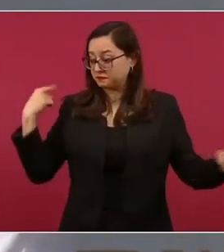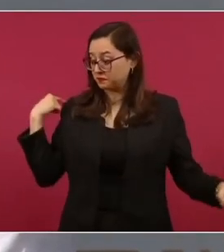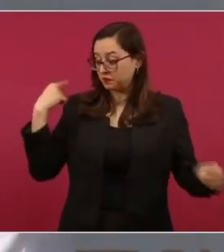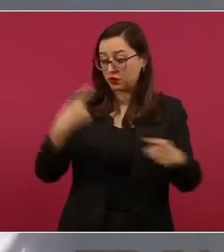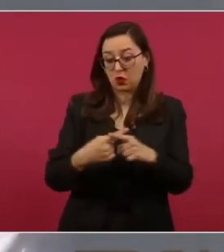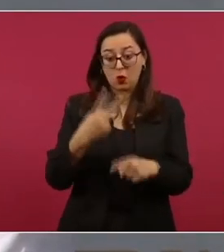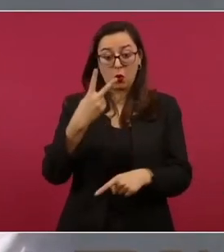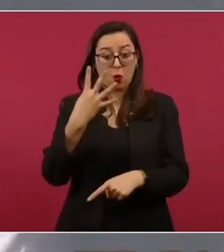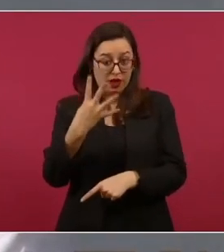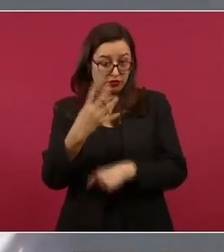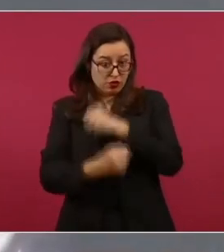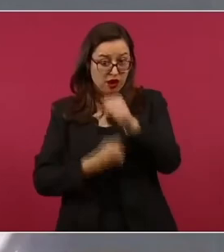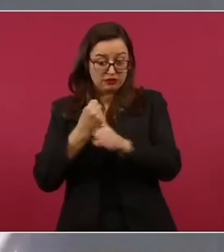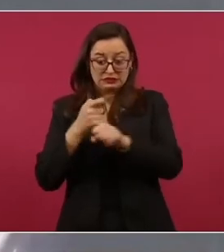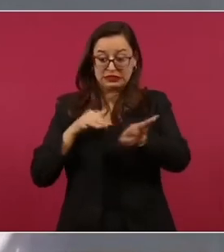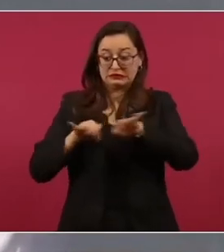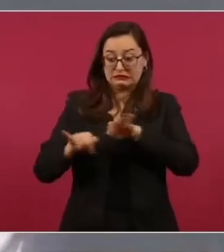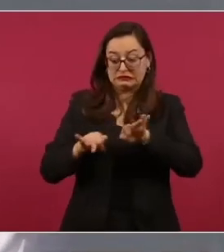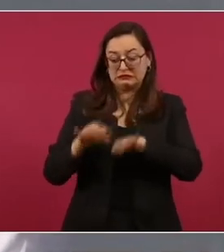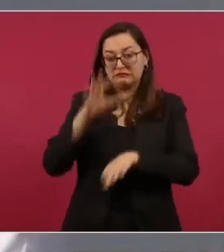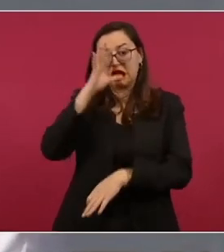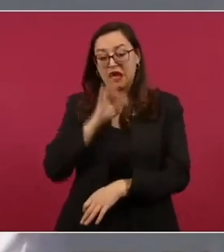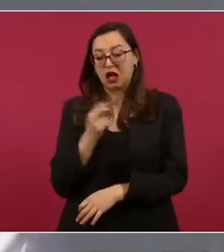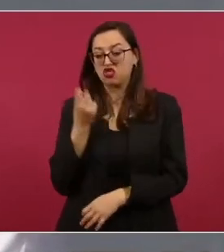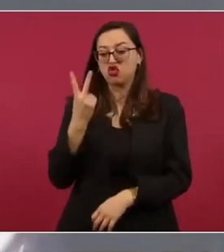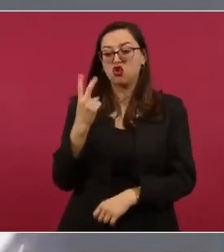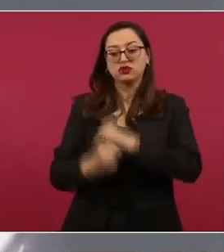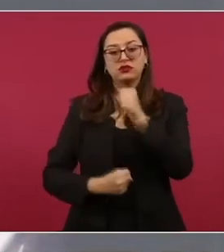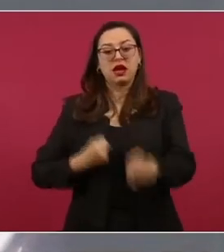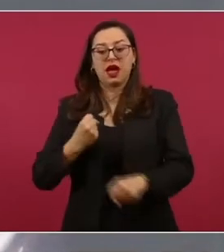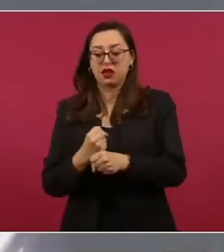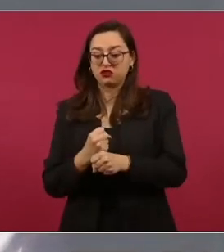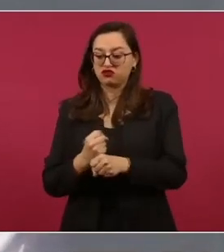4 años se han creado